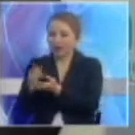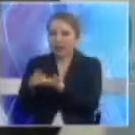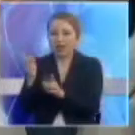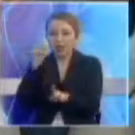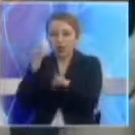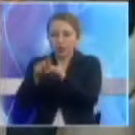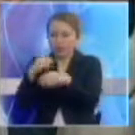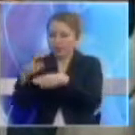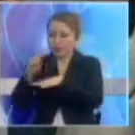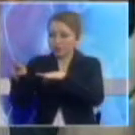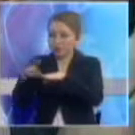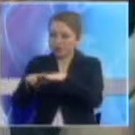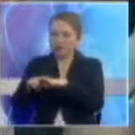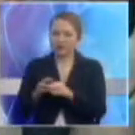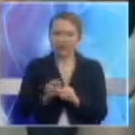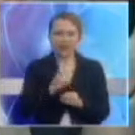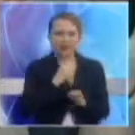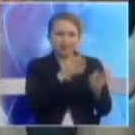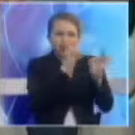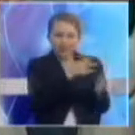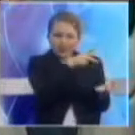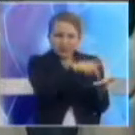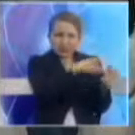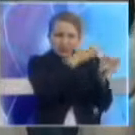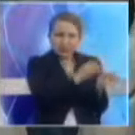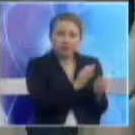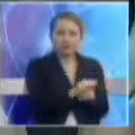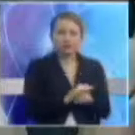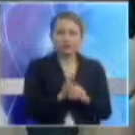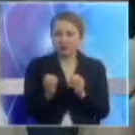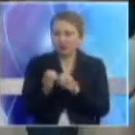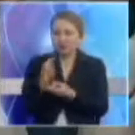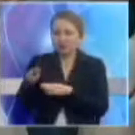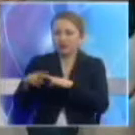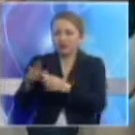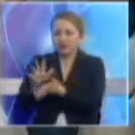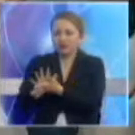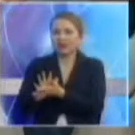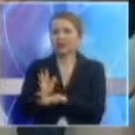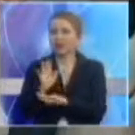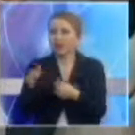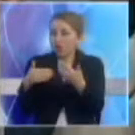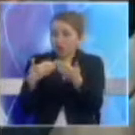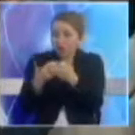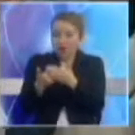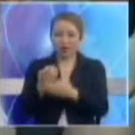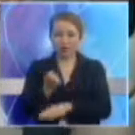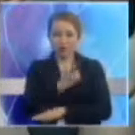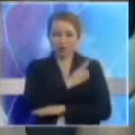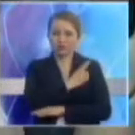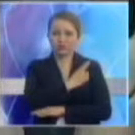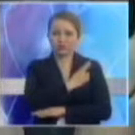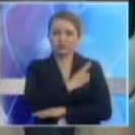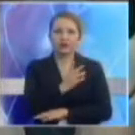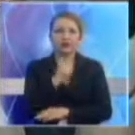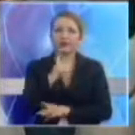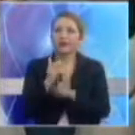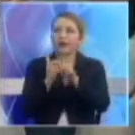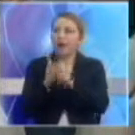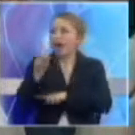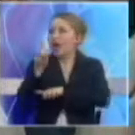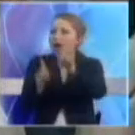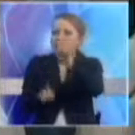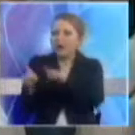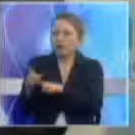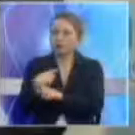casos específicos? Sí, no es una situación generalizada porque, no, como vemos, no es en todas las universidades. Es en ciertas